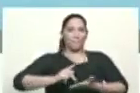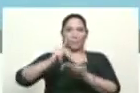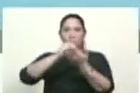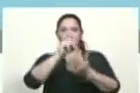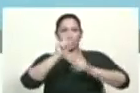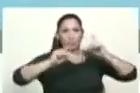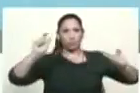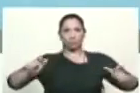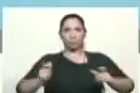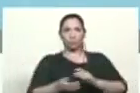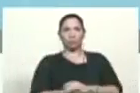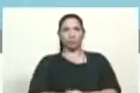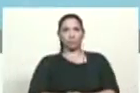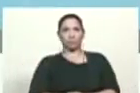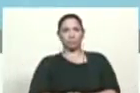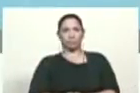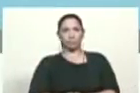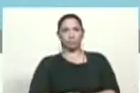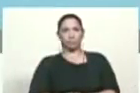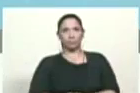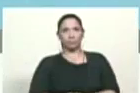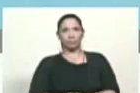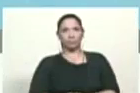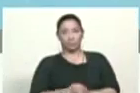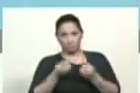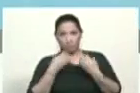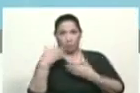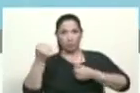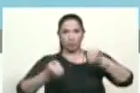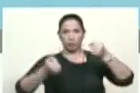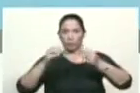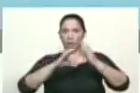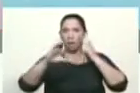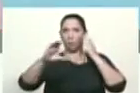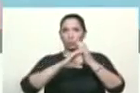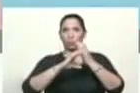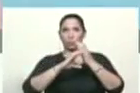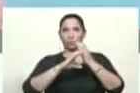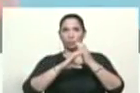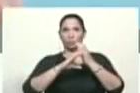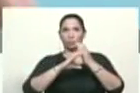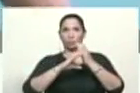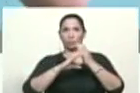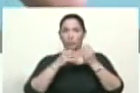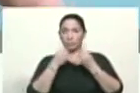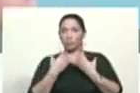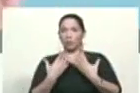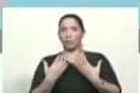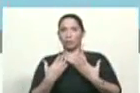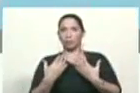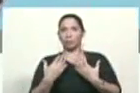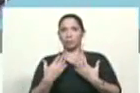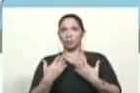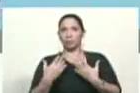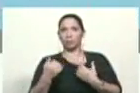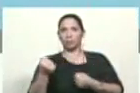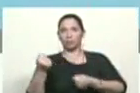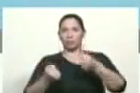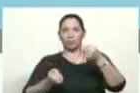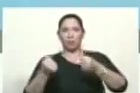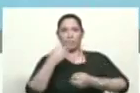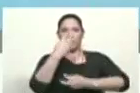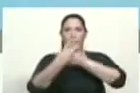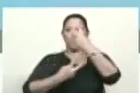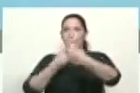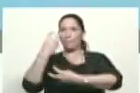Ciudadana. Y como buen chofer de autobús que es, pues instaló un camión bolivariano que recorrió todo el